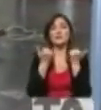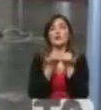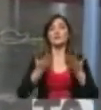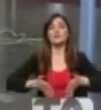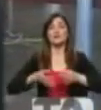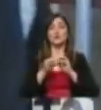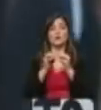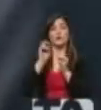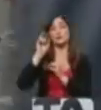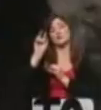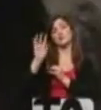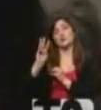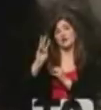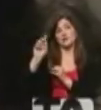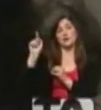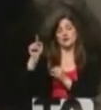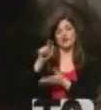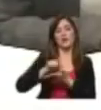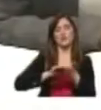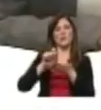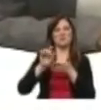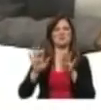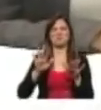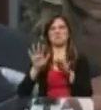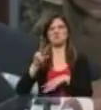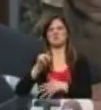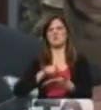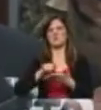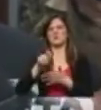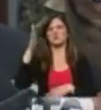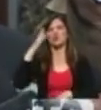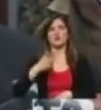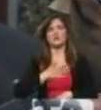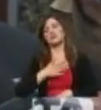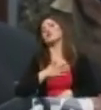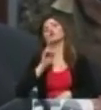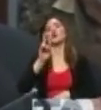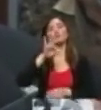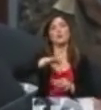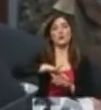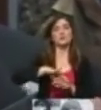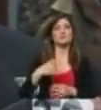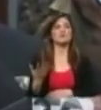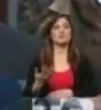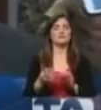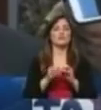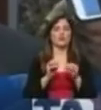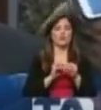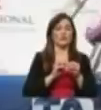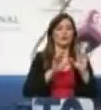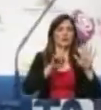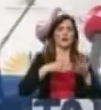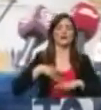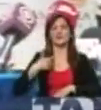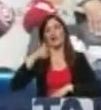social cristiano Luis Fernando Torres, su aprobación era poco probable. Por lo pronto yo solamente veo 2 votos, el del asambleísta Donoso y